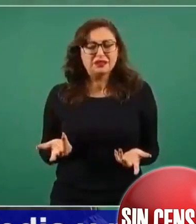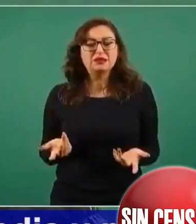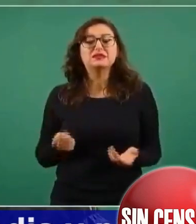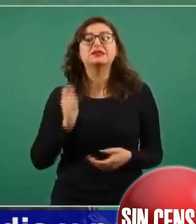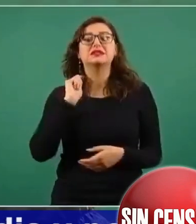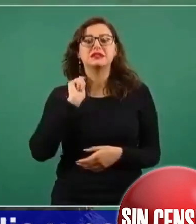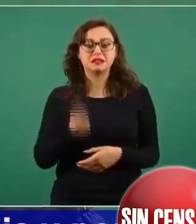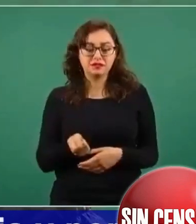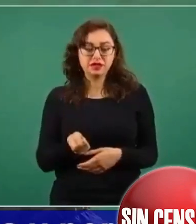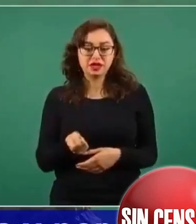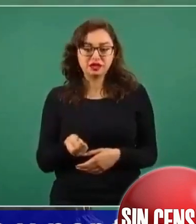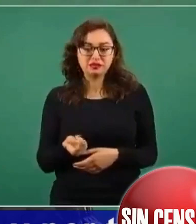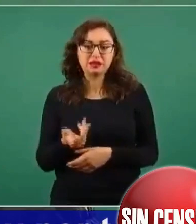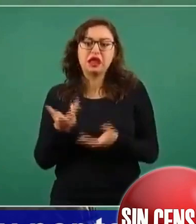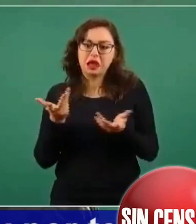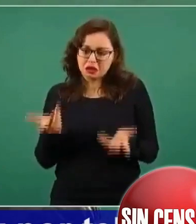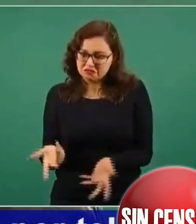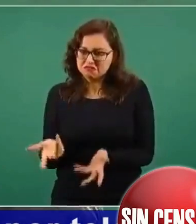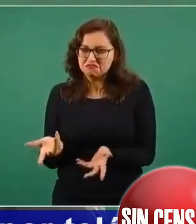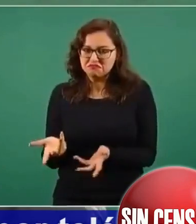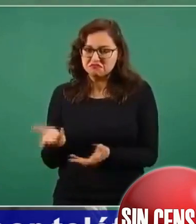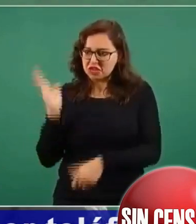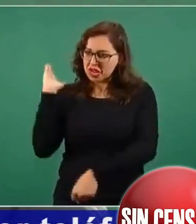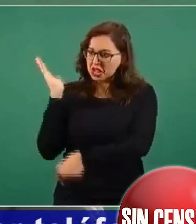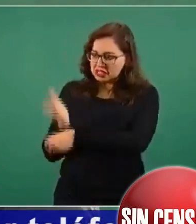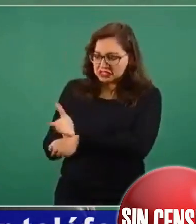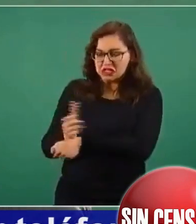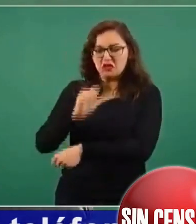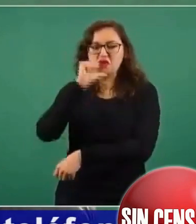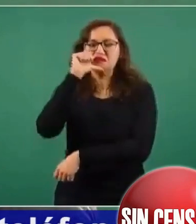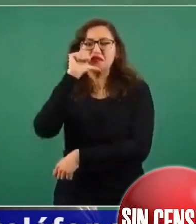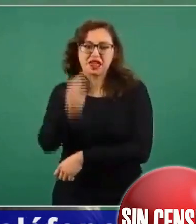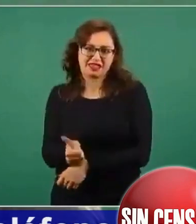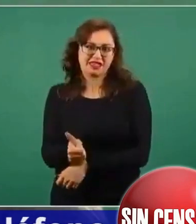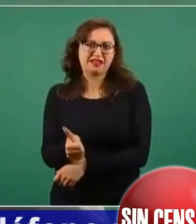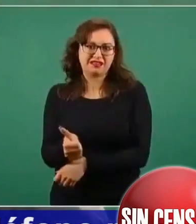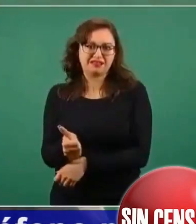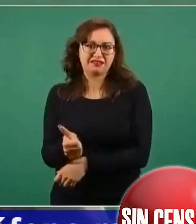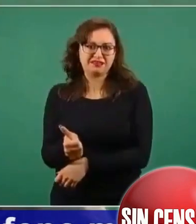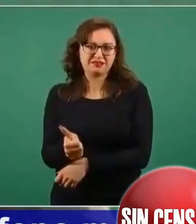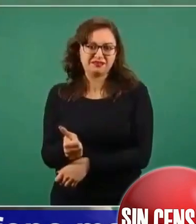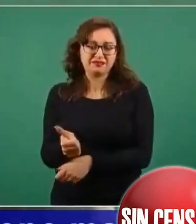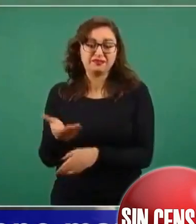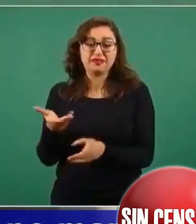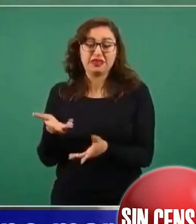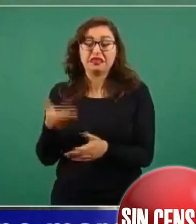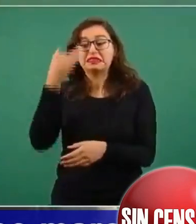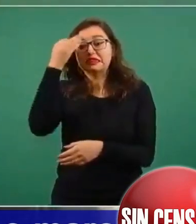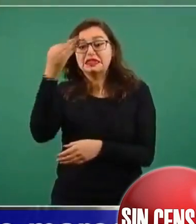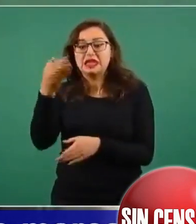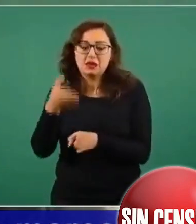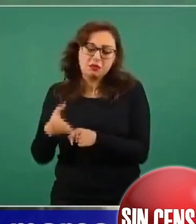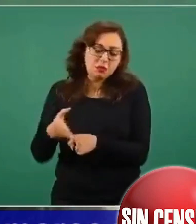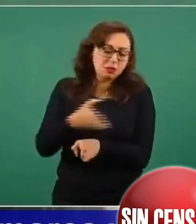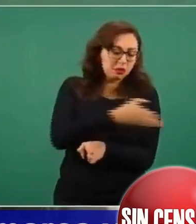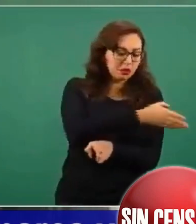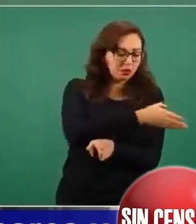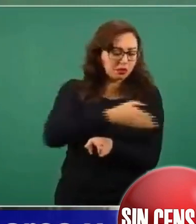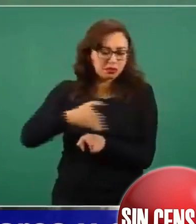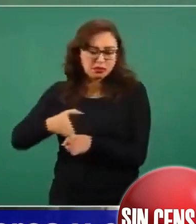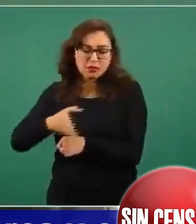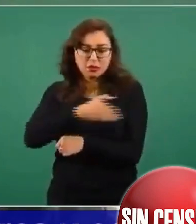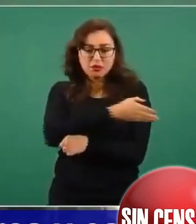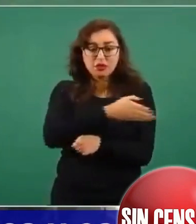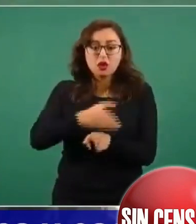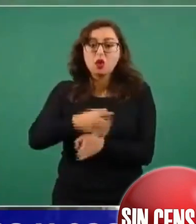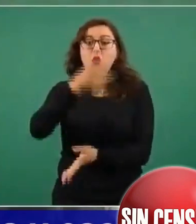vamos a despenalizar la conducta, cuando menos, en una temporalidad reducida, porque